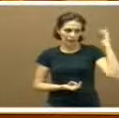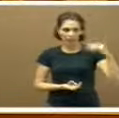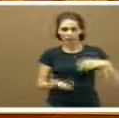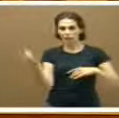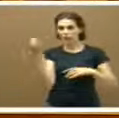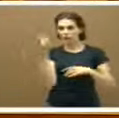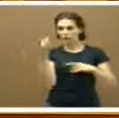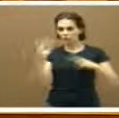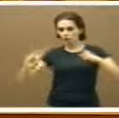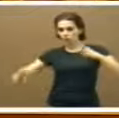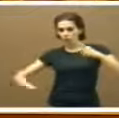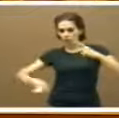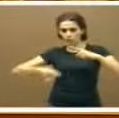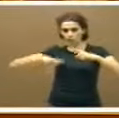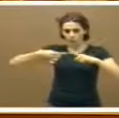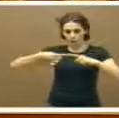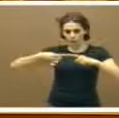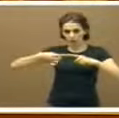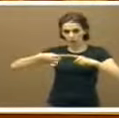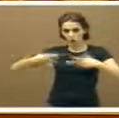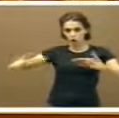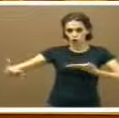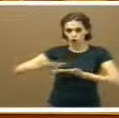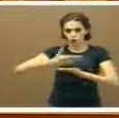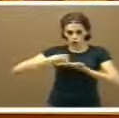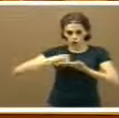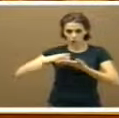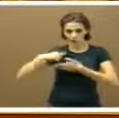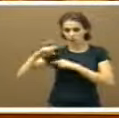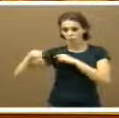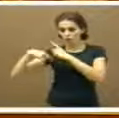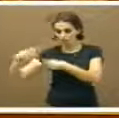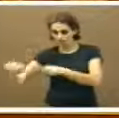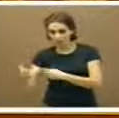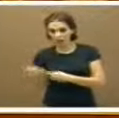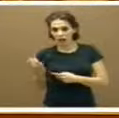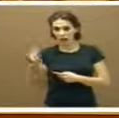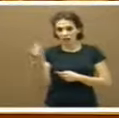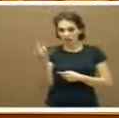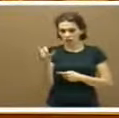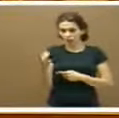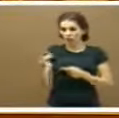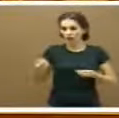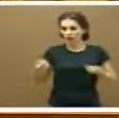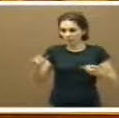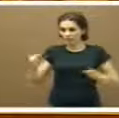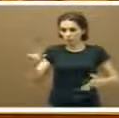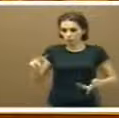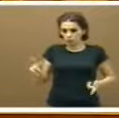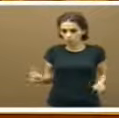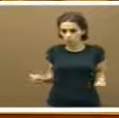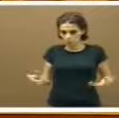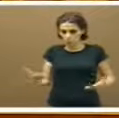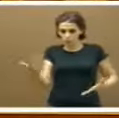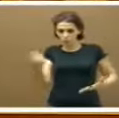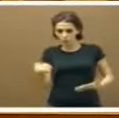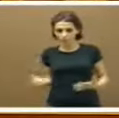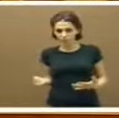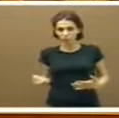deuda y el gasto en todas y cada una de las familias extremeñas. Es decir, gastando menos.